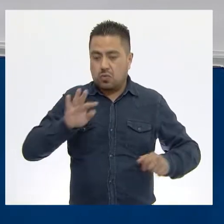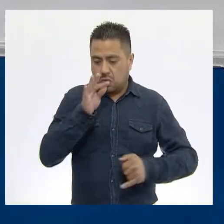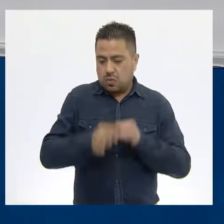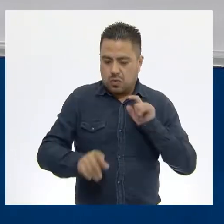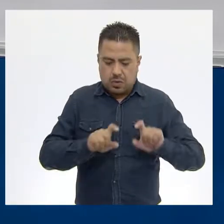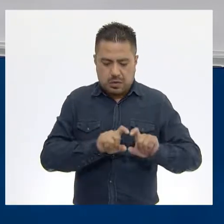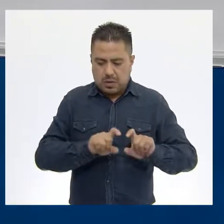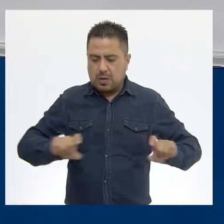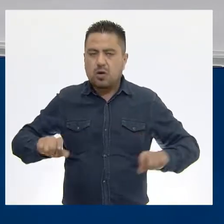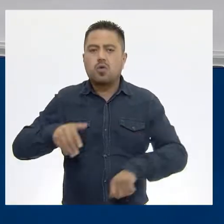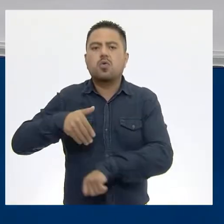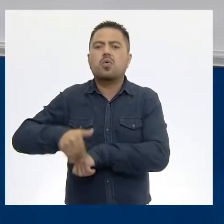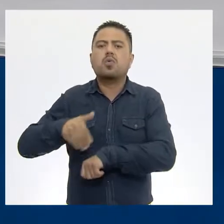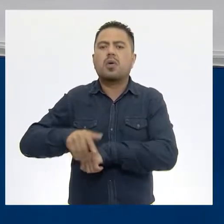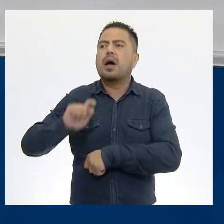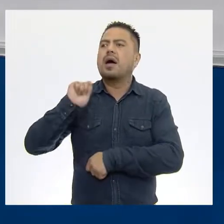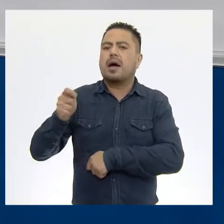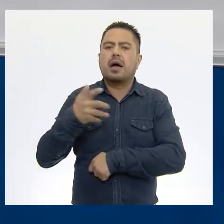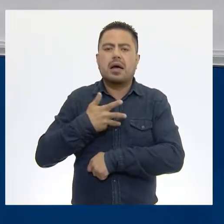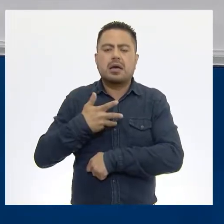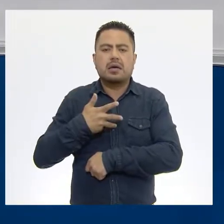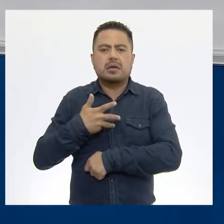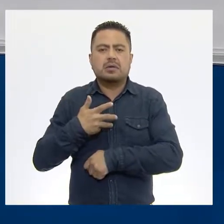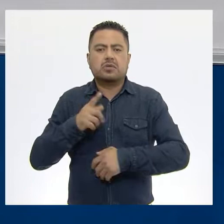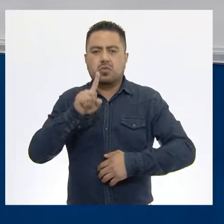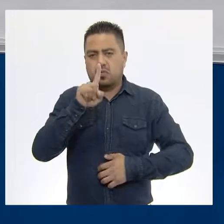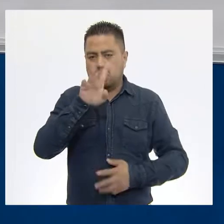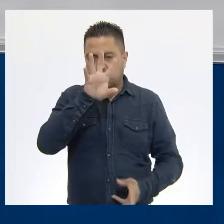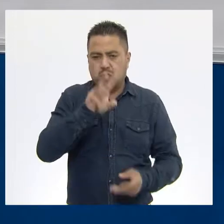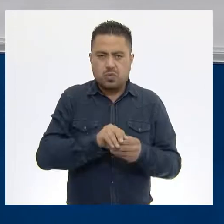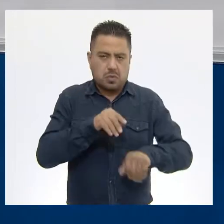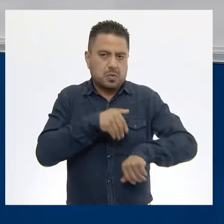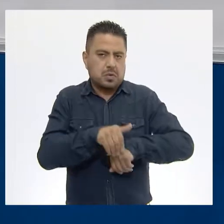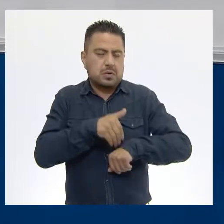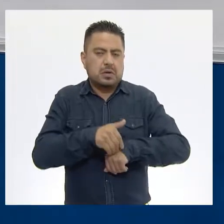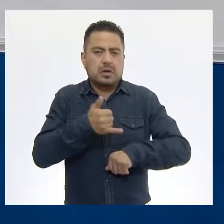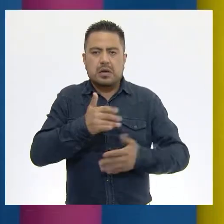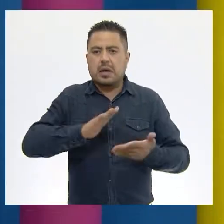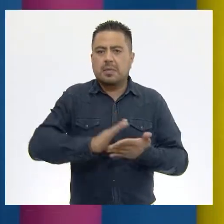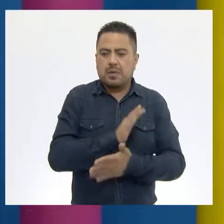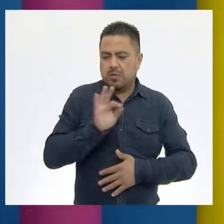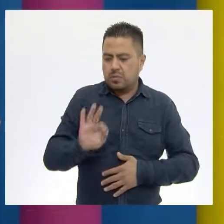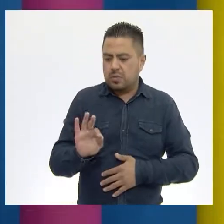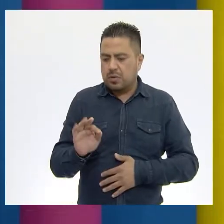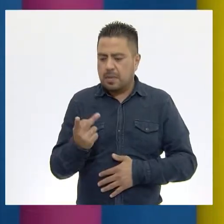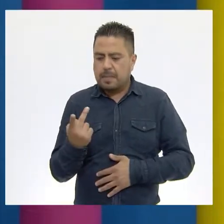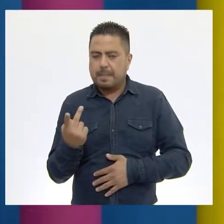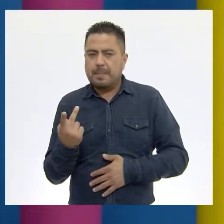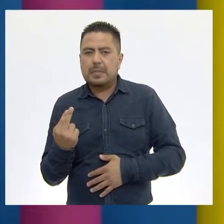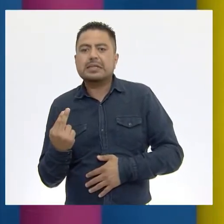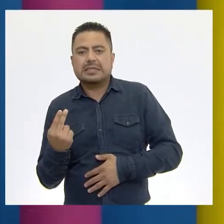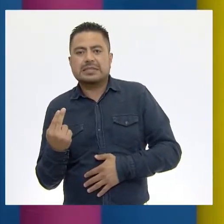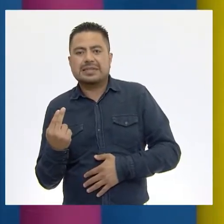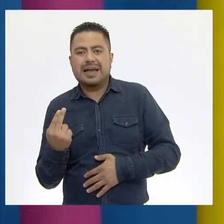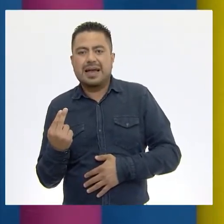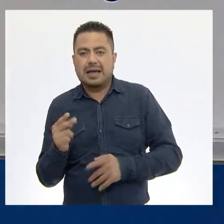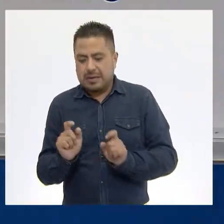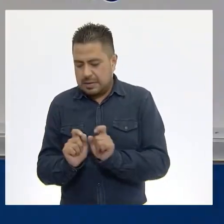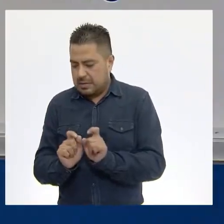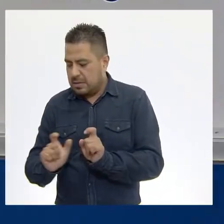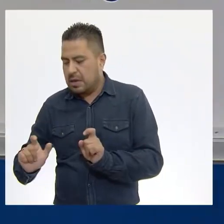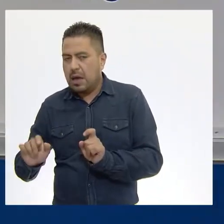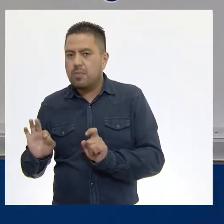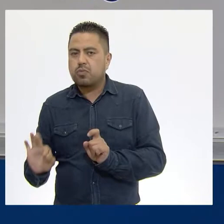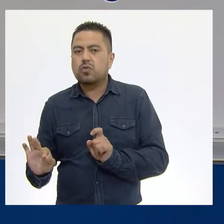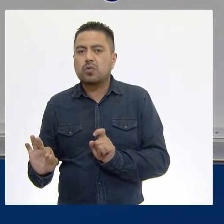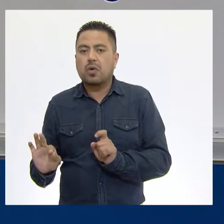recta tenemos números. Un entero y 0.25 decimales. Ajá, aquí tenemos ahora números